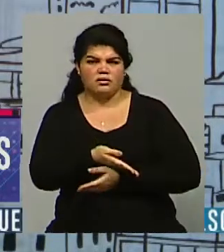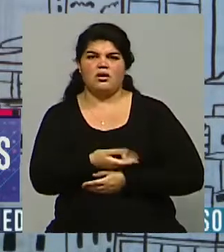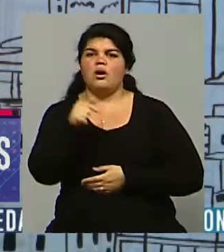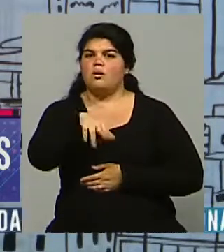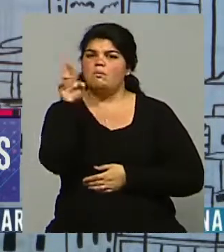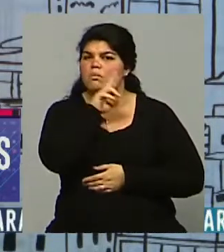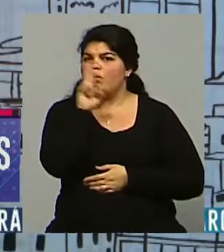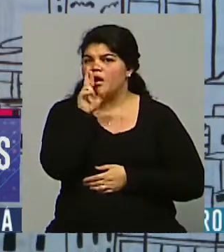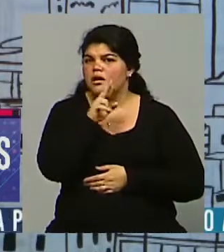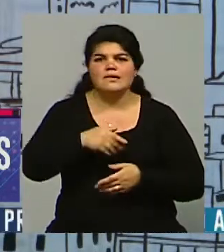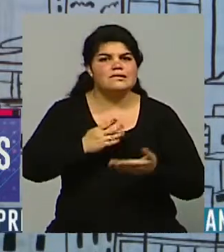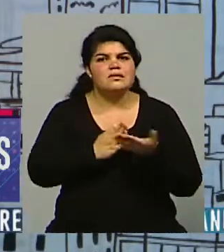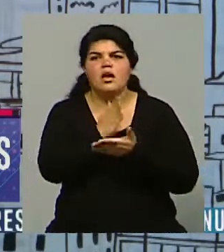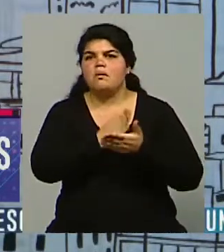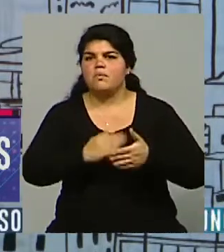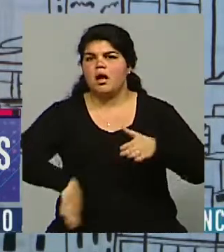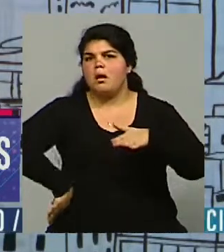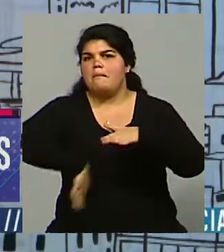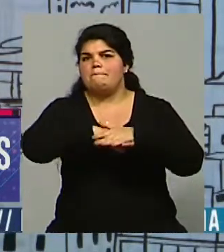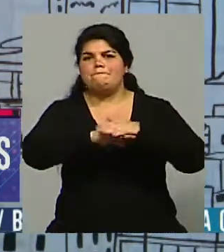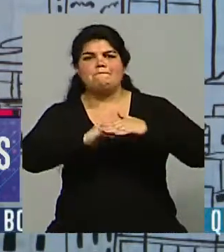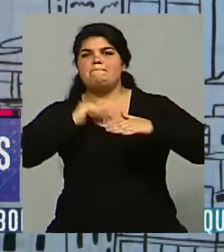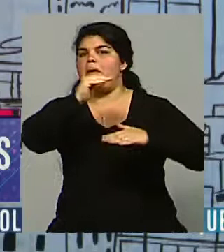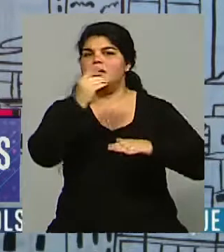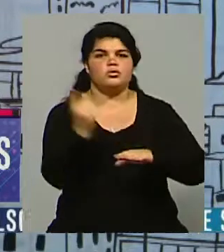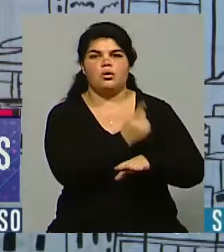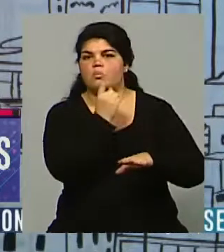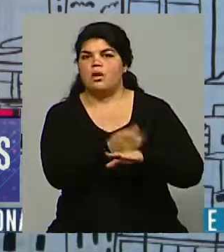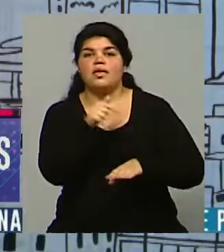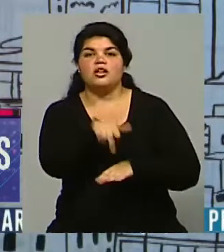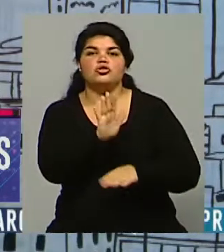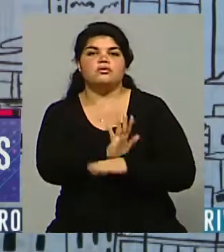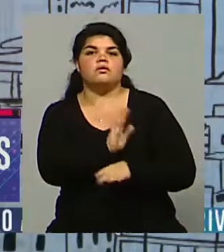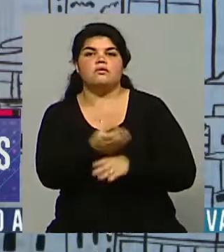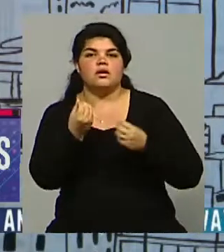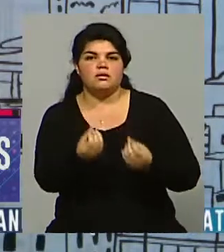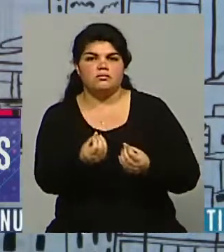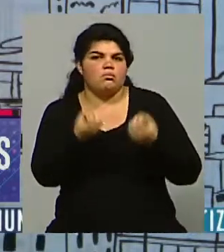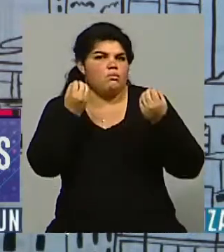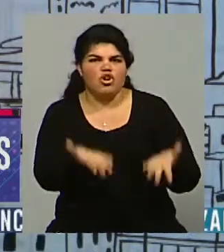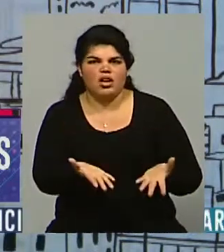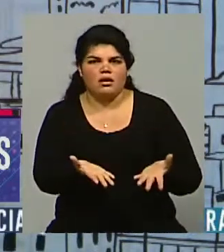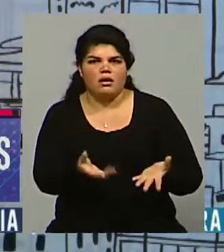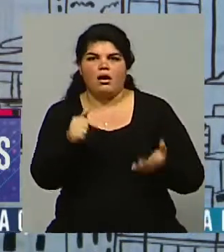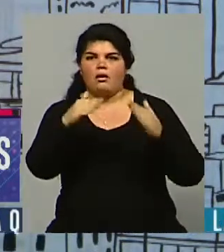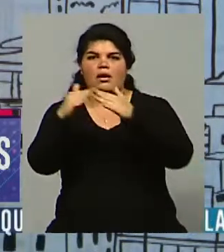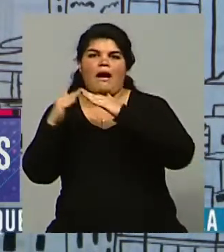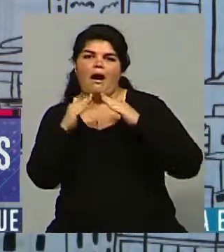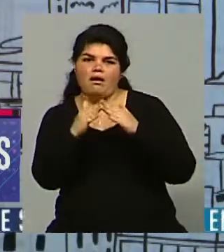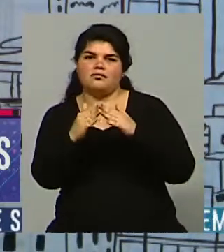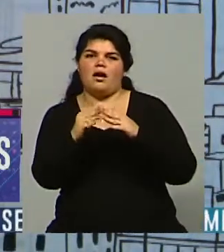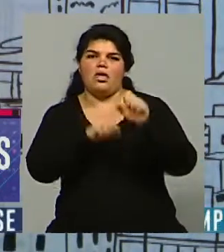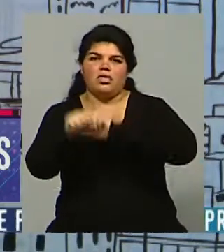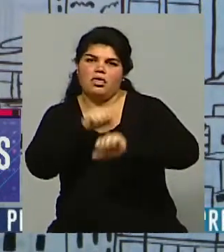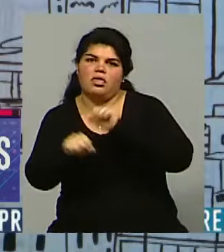siempre tenemos un techo que justamente está muy ligado también con la tarea doméstica, con esto de la maternidad,